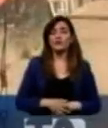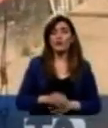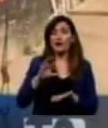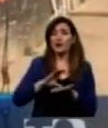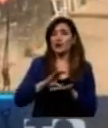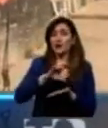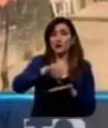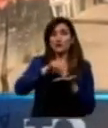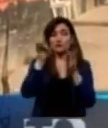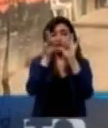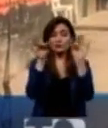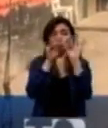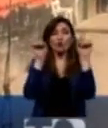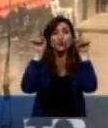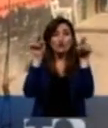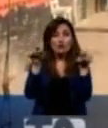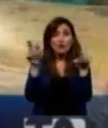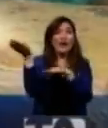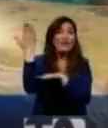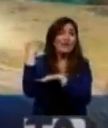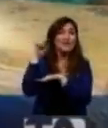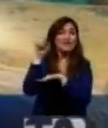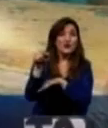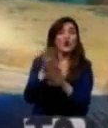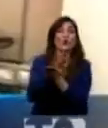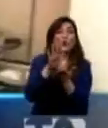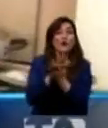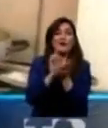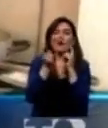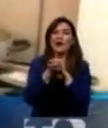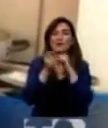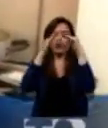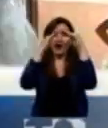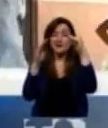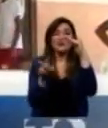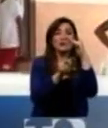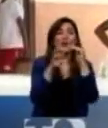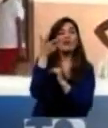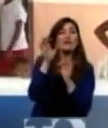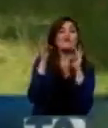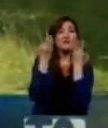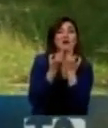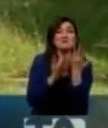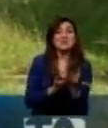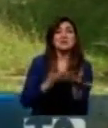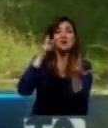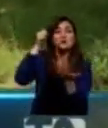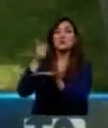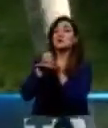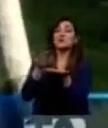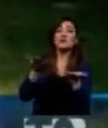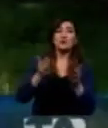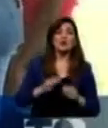de la ciudad aún está este letrero. Lo que fue un plantel educativo hoy es la vivienda de 13 familias. Todas continúan a la espera de una